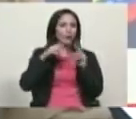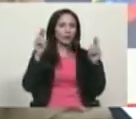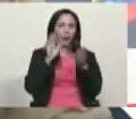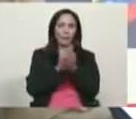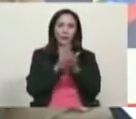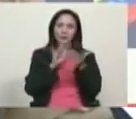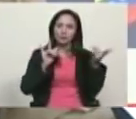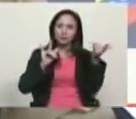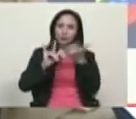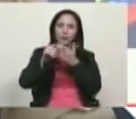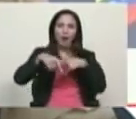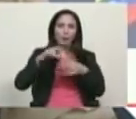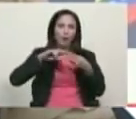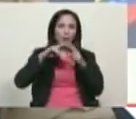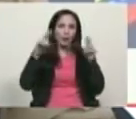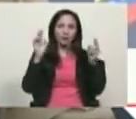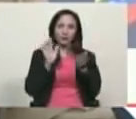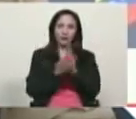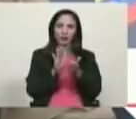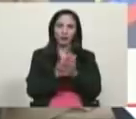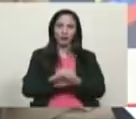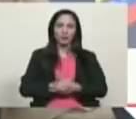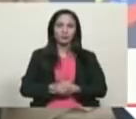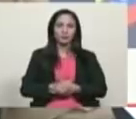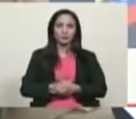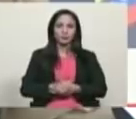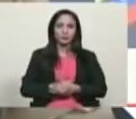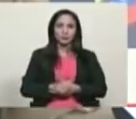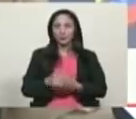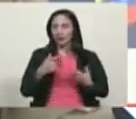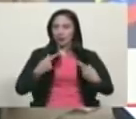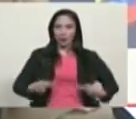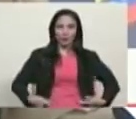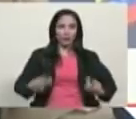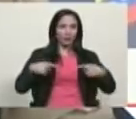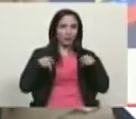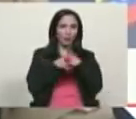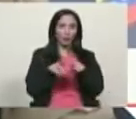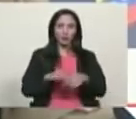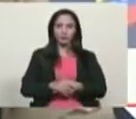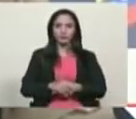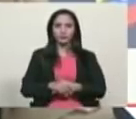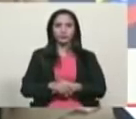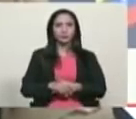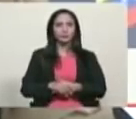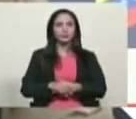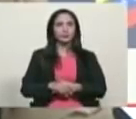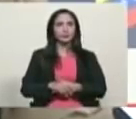Amamos la paz. Amamos la paz como a la vida misma.